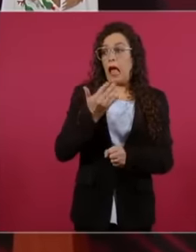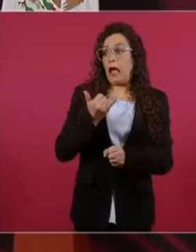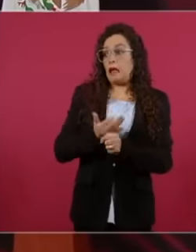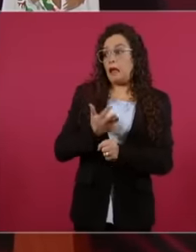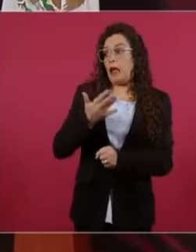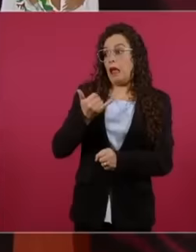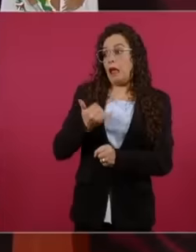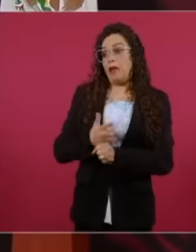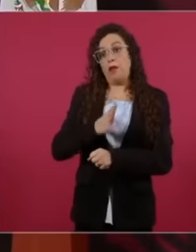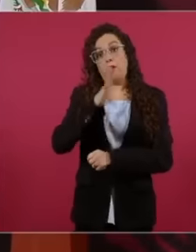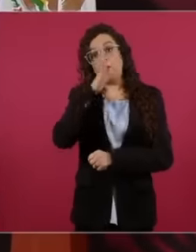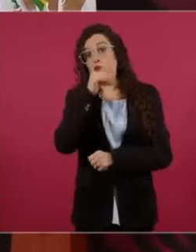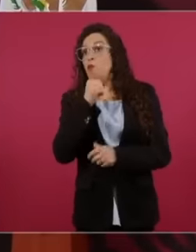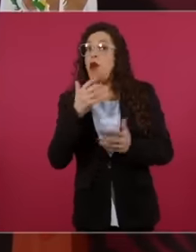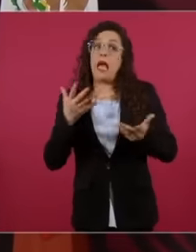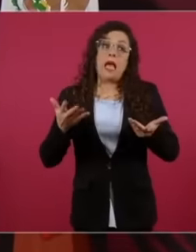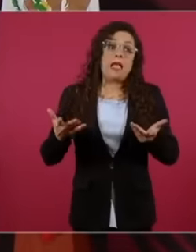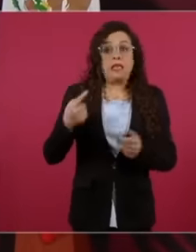Excusas,